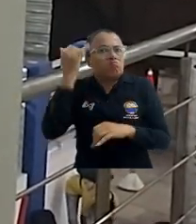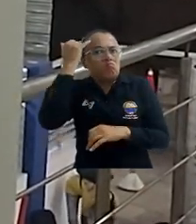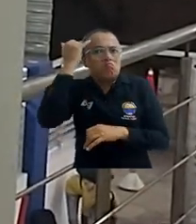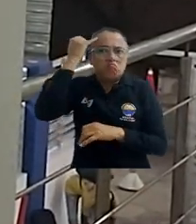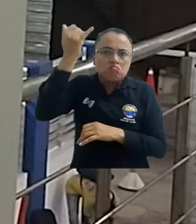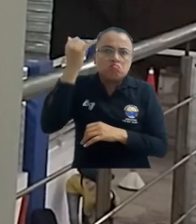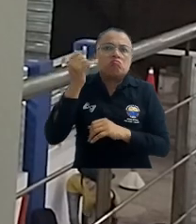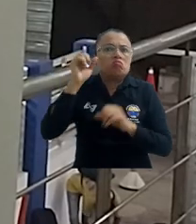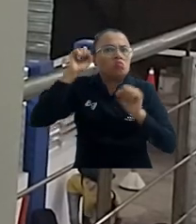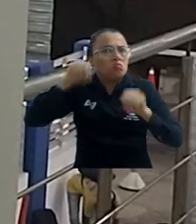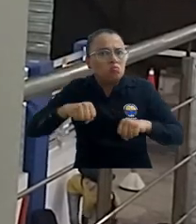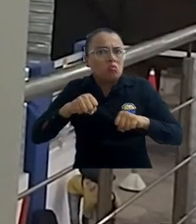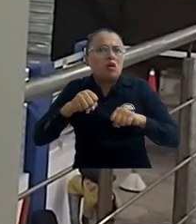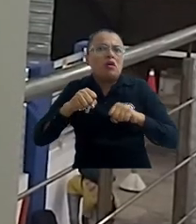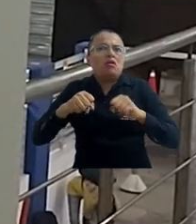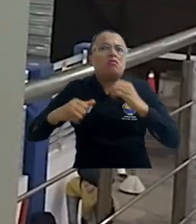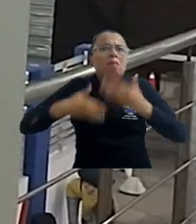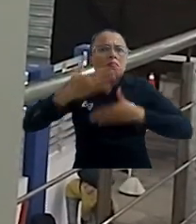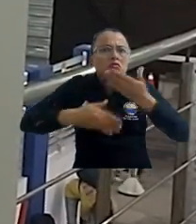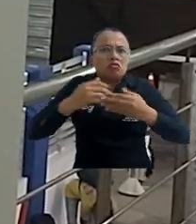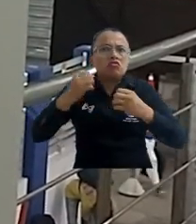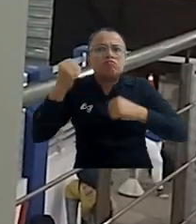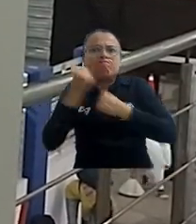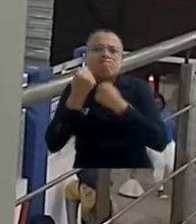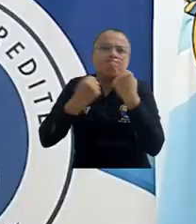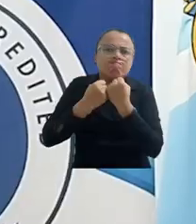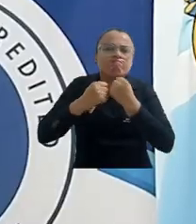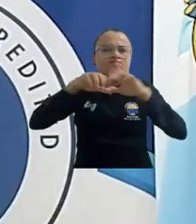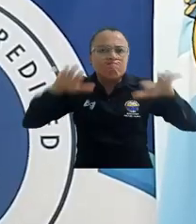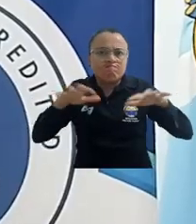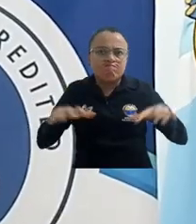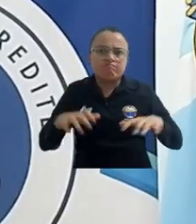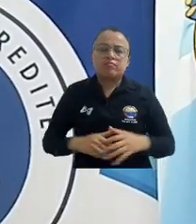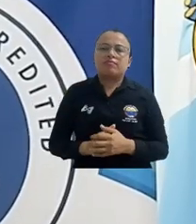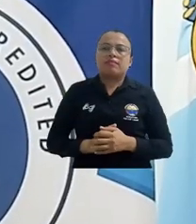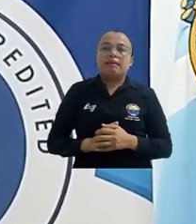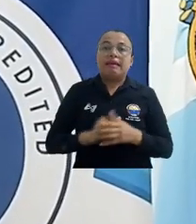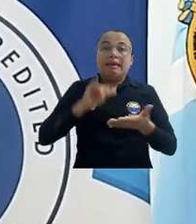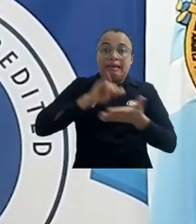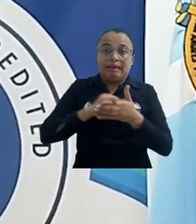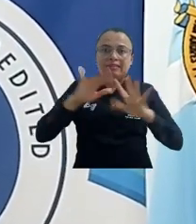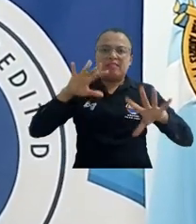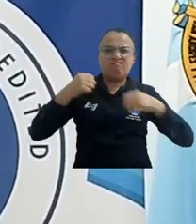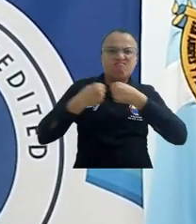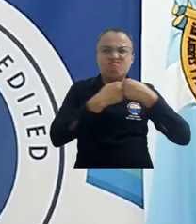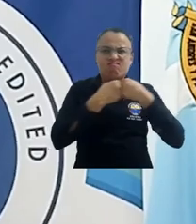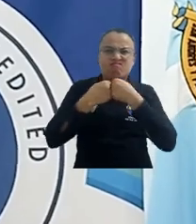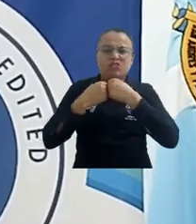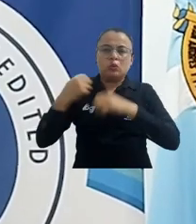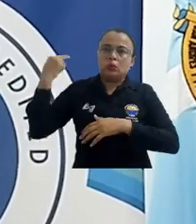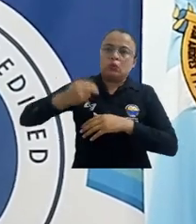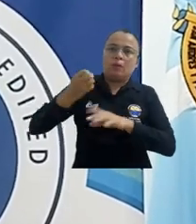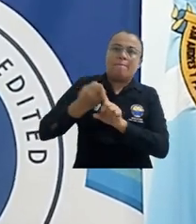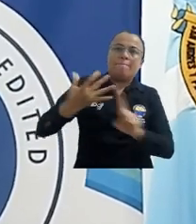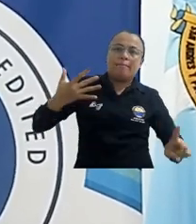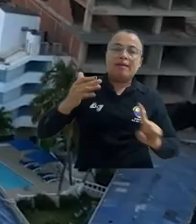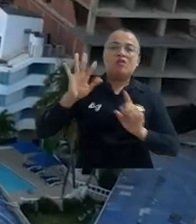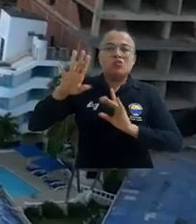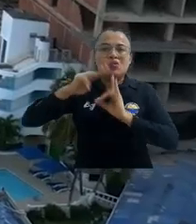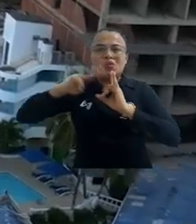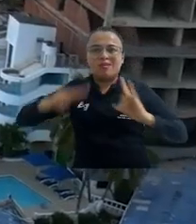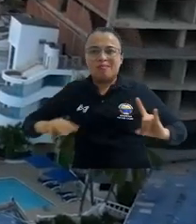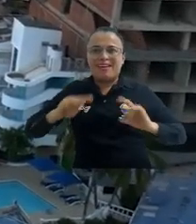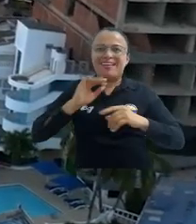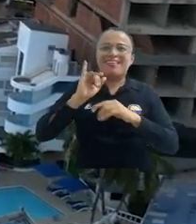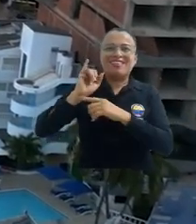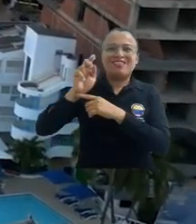y considero que efectivamente aquí lo que se inicia es un trabajo de acción. Esta sinergia histórica entre la Universidad del Magdalena e Infotep San